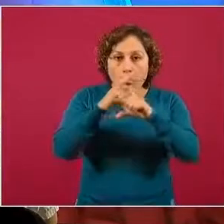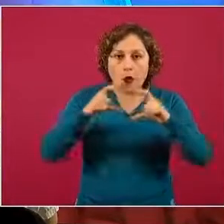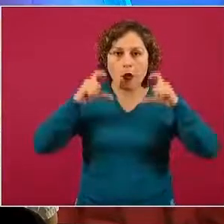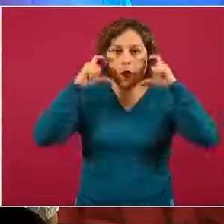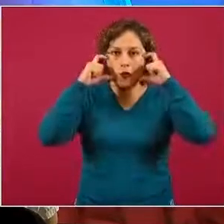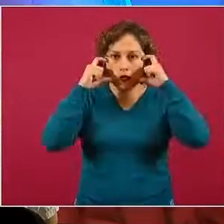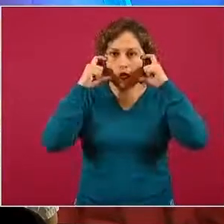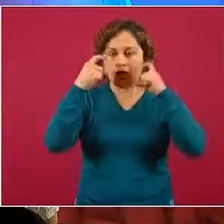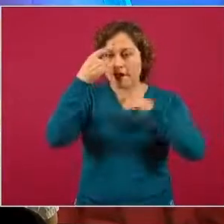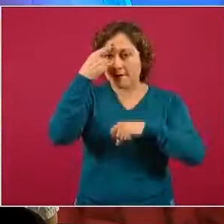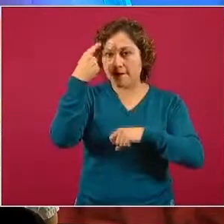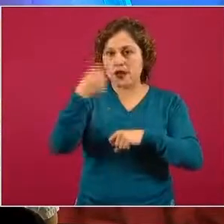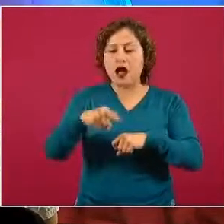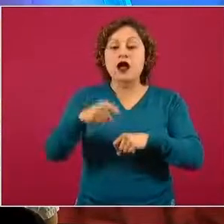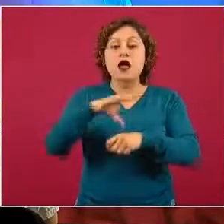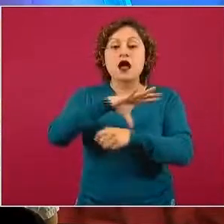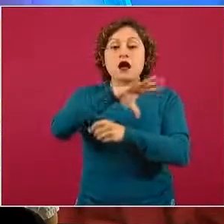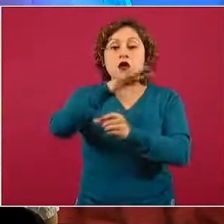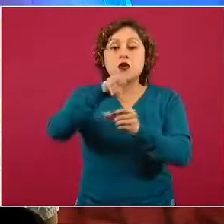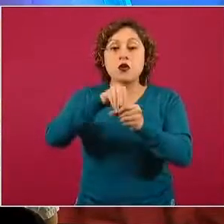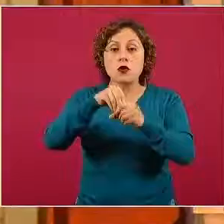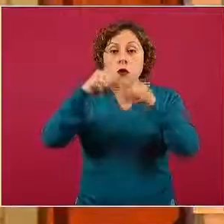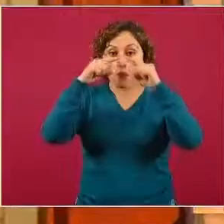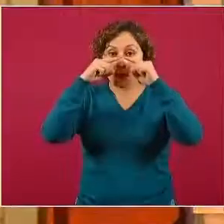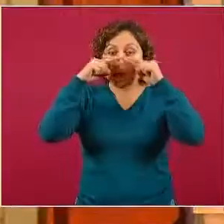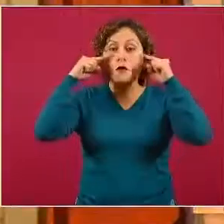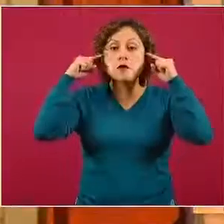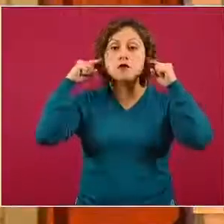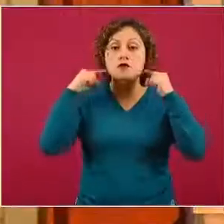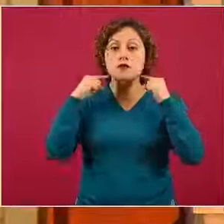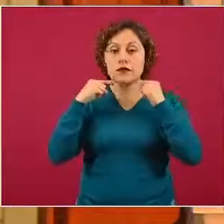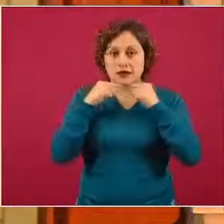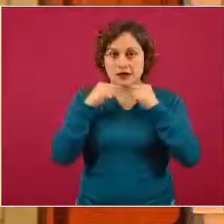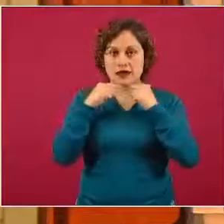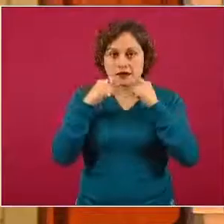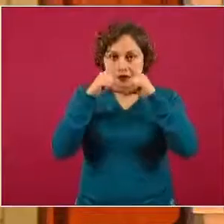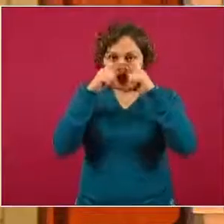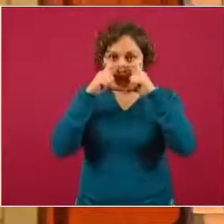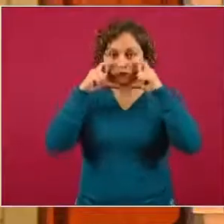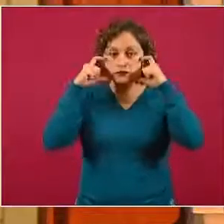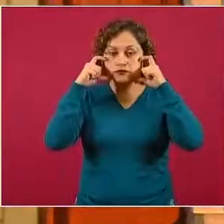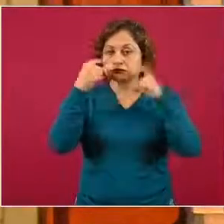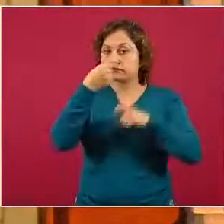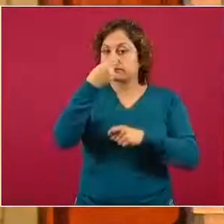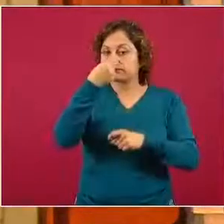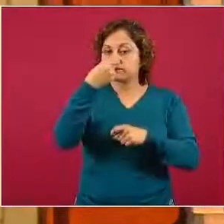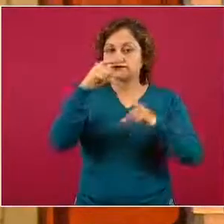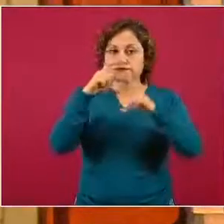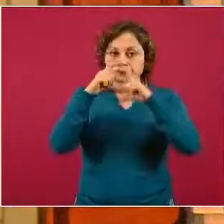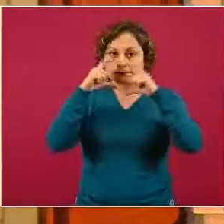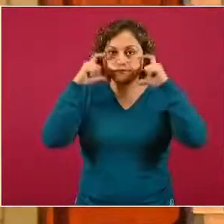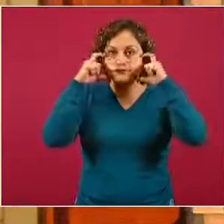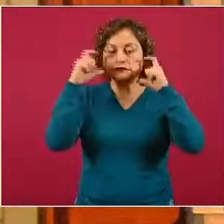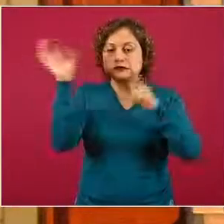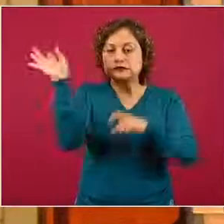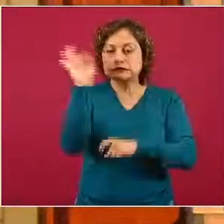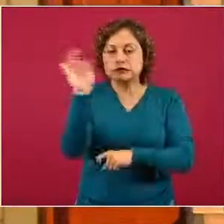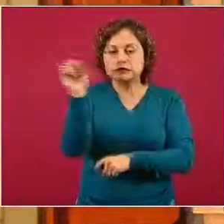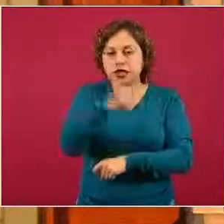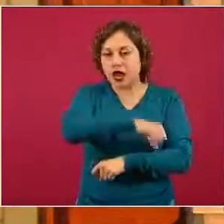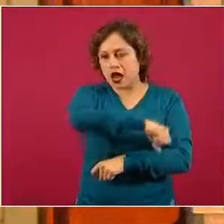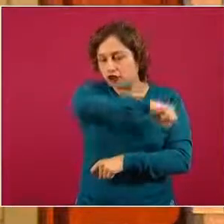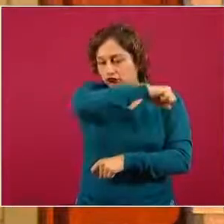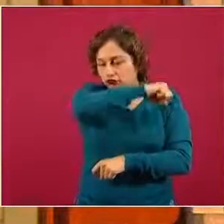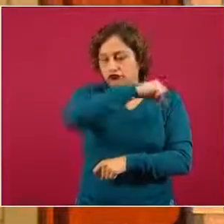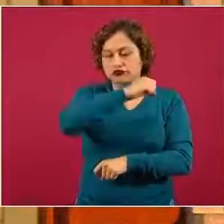tape toda el área de la boca y de las fosas nasales para que nuestros estornudos, nuestra tos, no